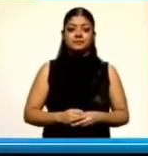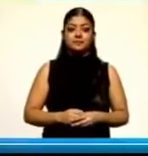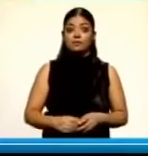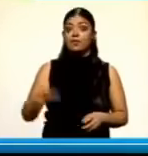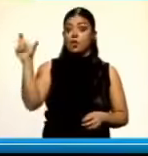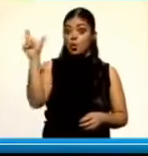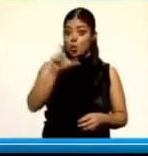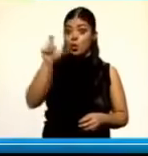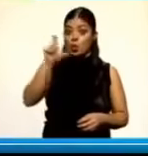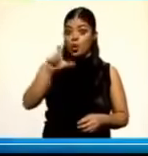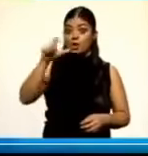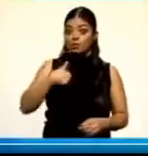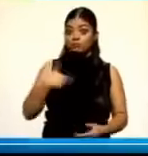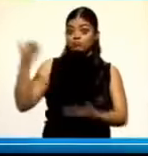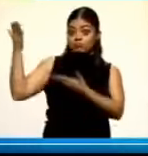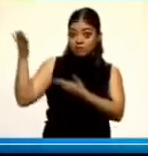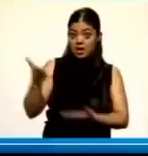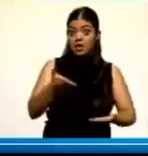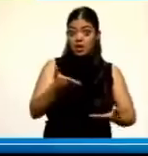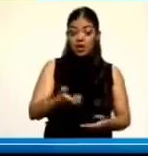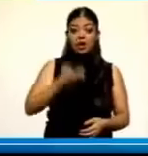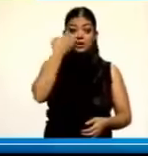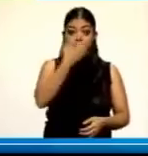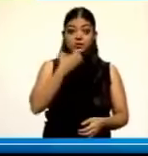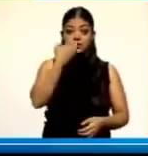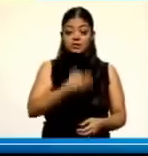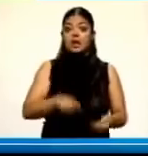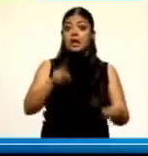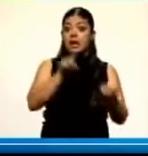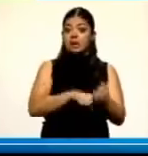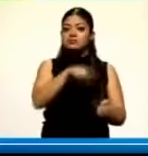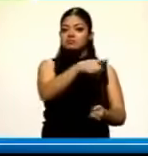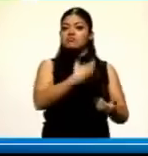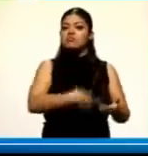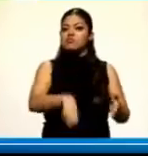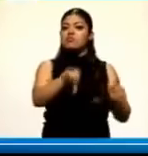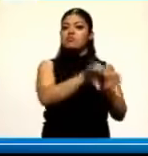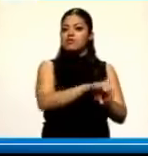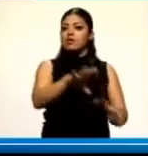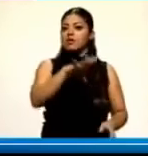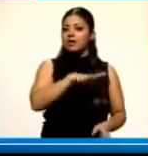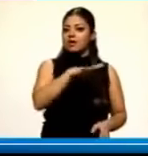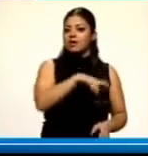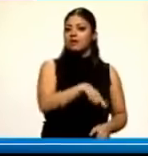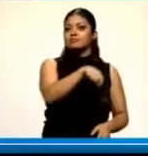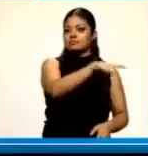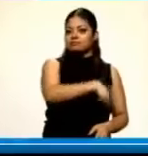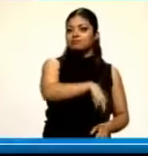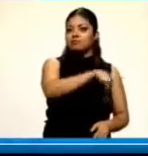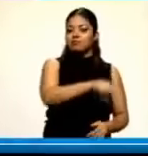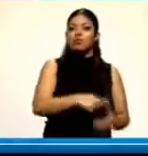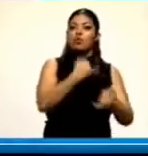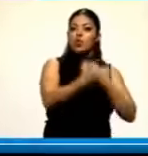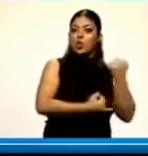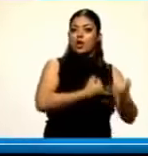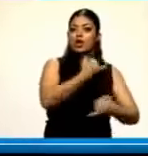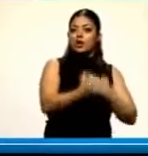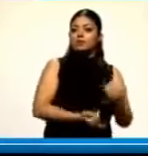Cuando llego de la escuela, en mi cuarto siempre están mis